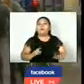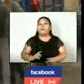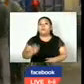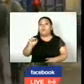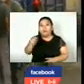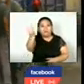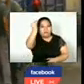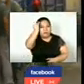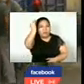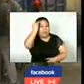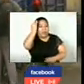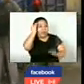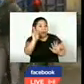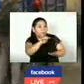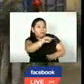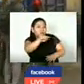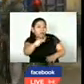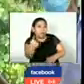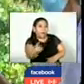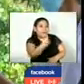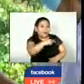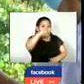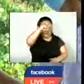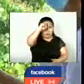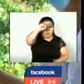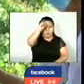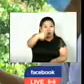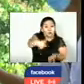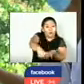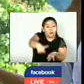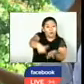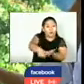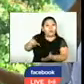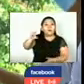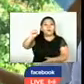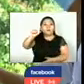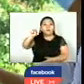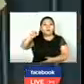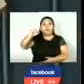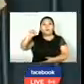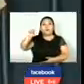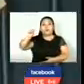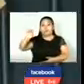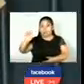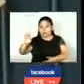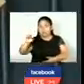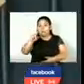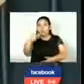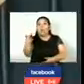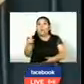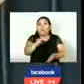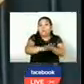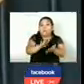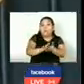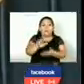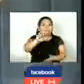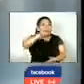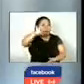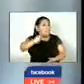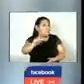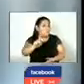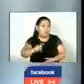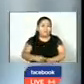Entérese de la situación, que están viviendo decenas de empleados de la Alcaldía Municipal de San José Villanueva, la comuna les adeuda tres meses de salario.